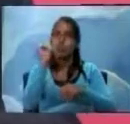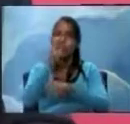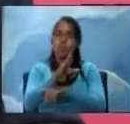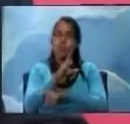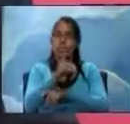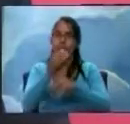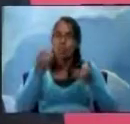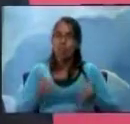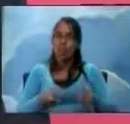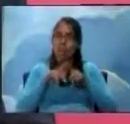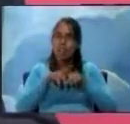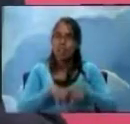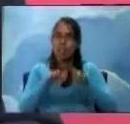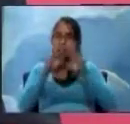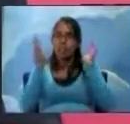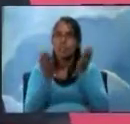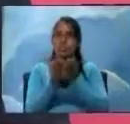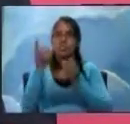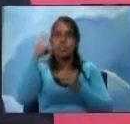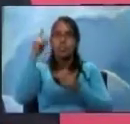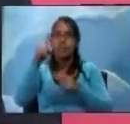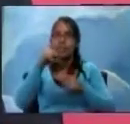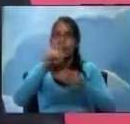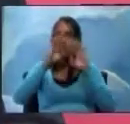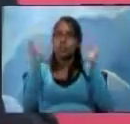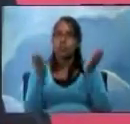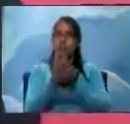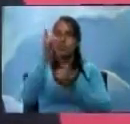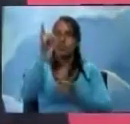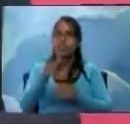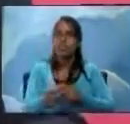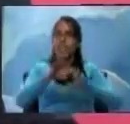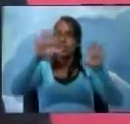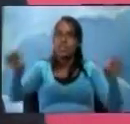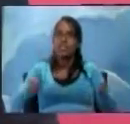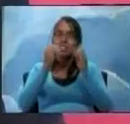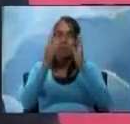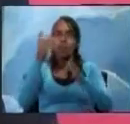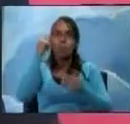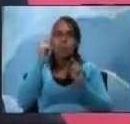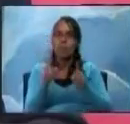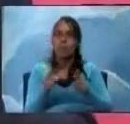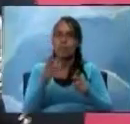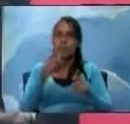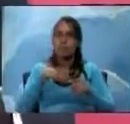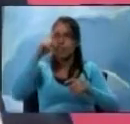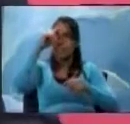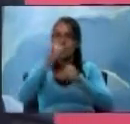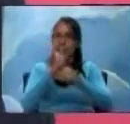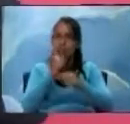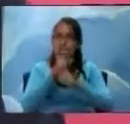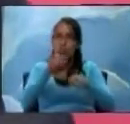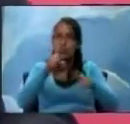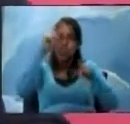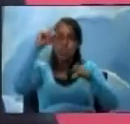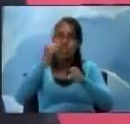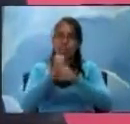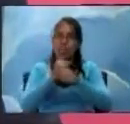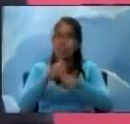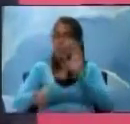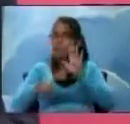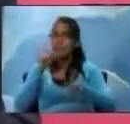Hijo a condenar al mundo, sino para que el mundo sea salvo por Él. Es tu trabajo, es mi trabajo, acordarnos de los que